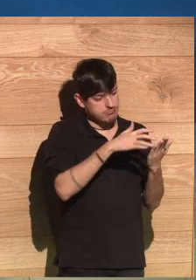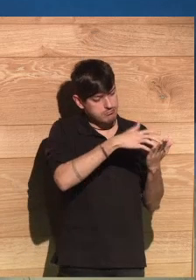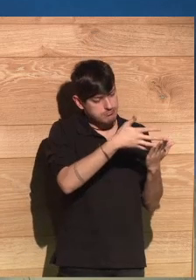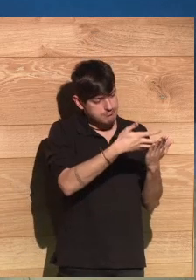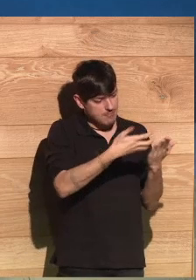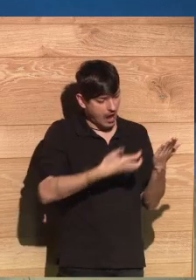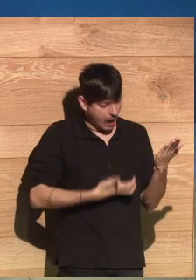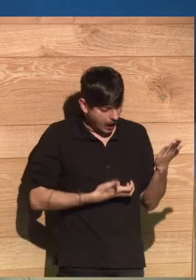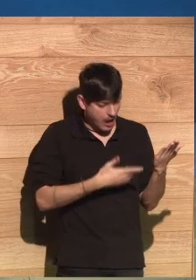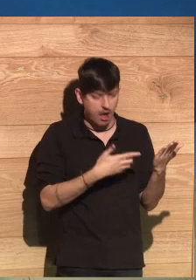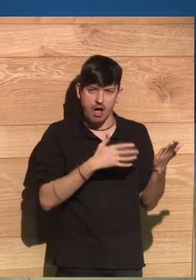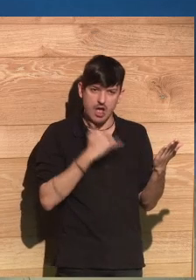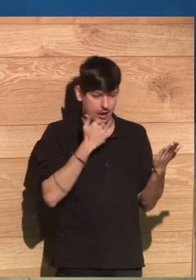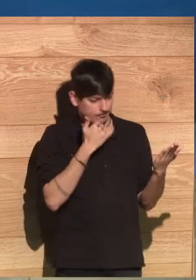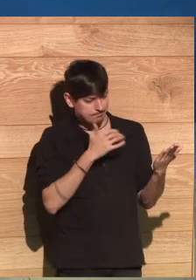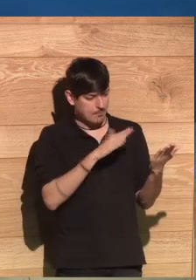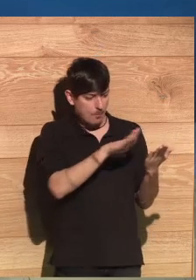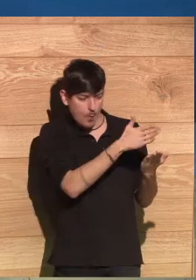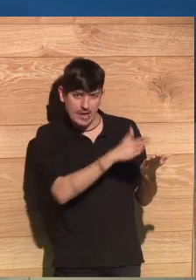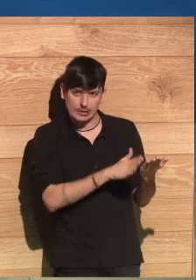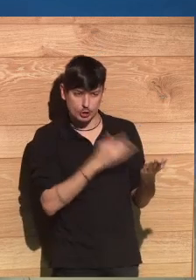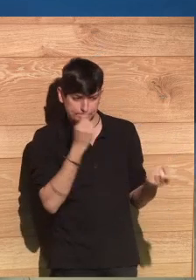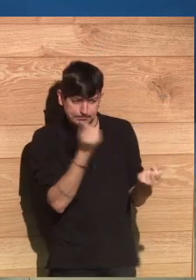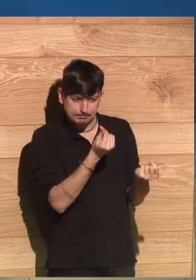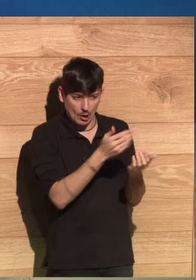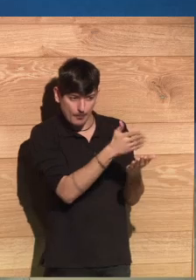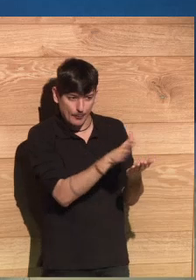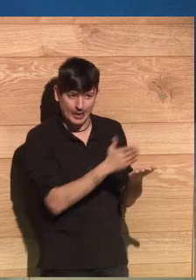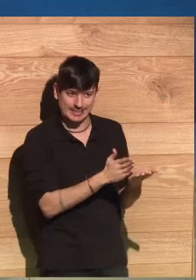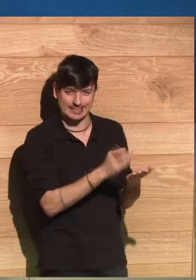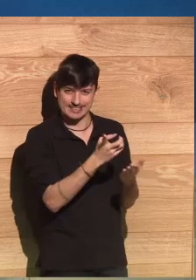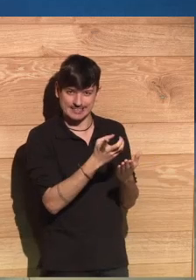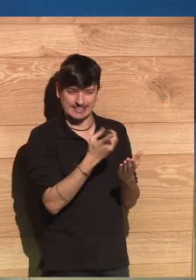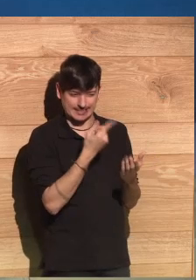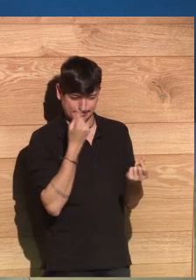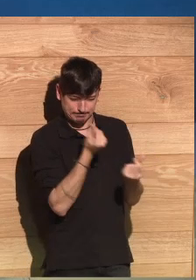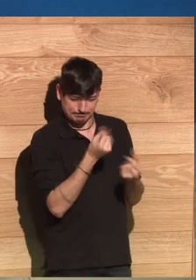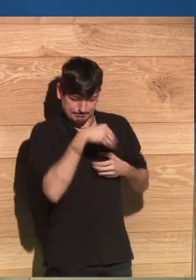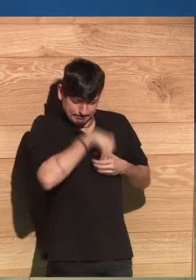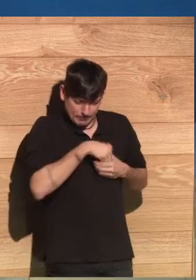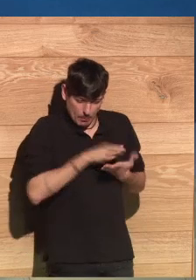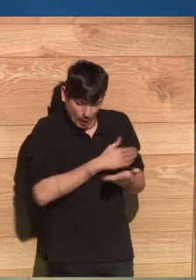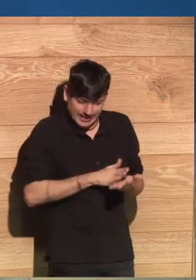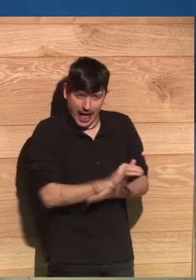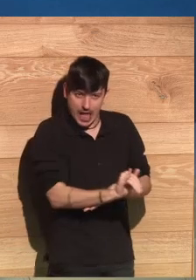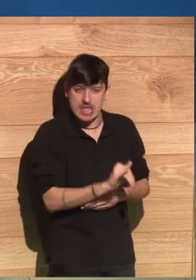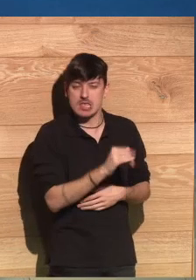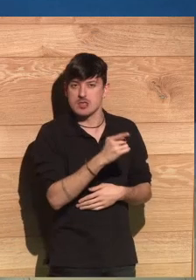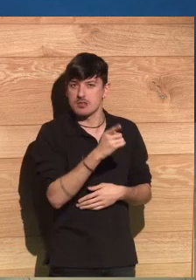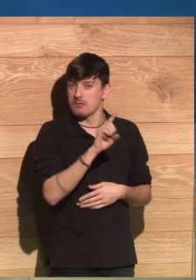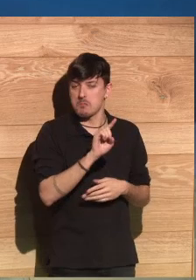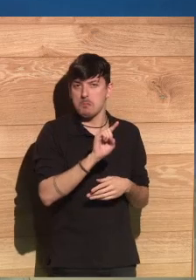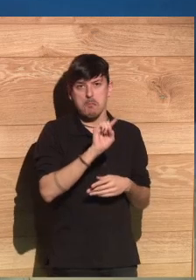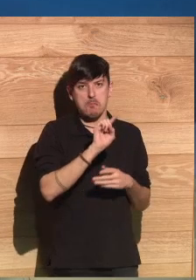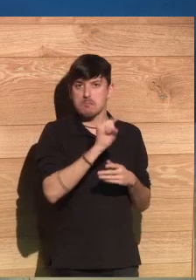novela un aliento poético permanente donde asoma la poeta que también eres. Es decir, en cierto modo una primera